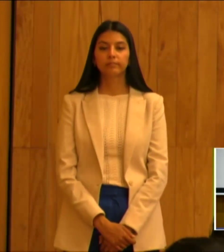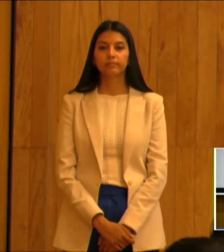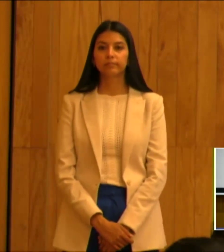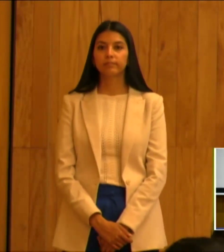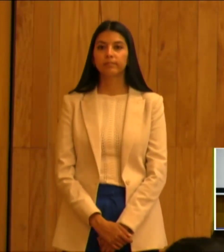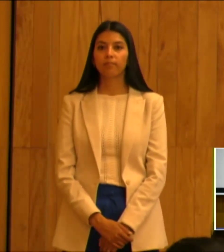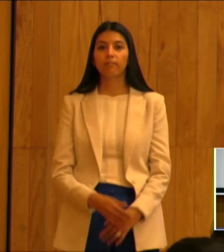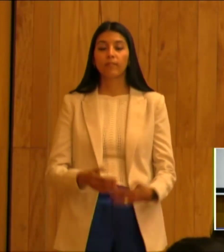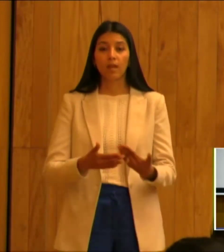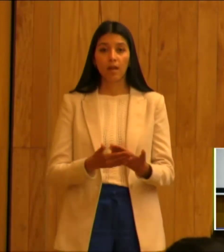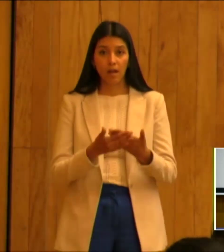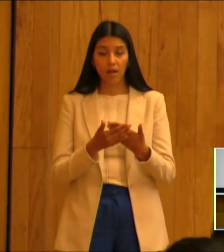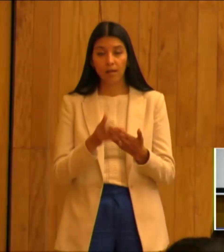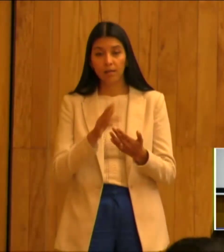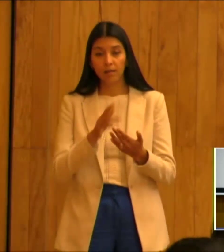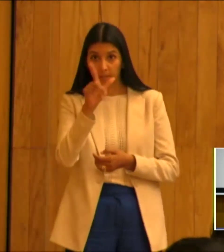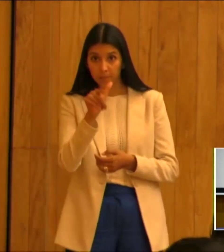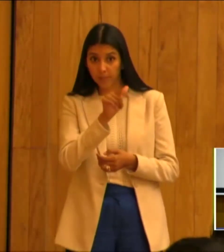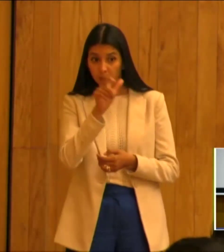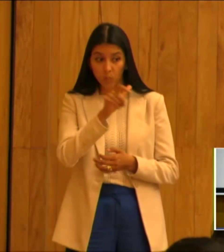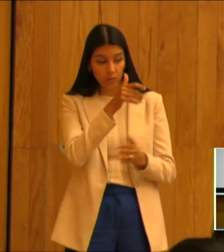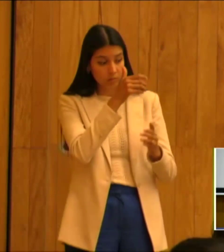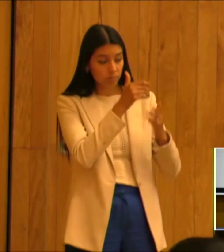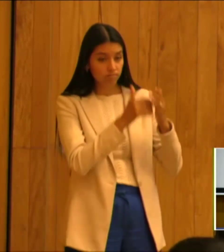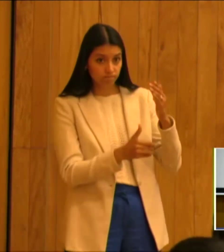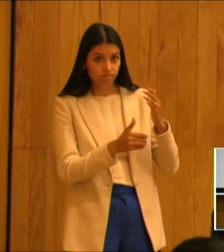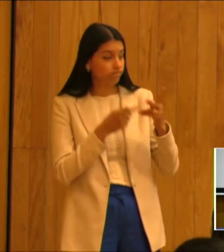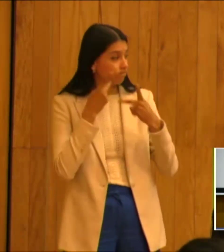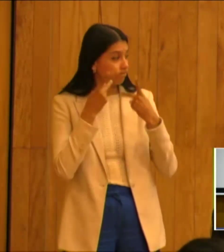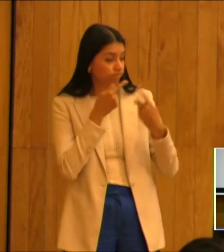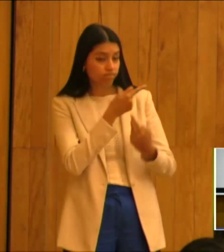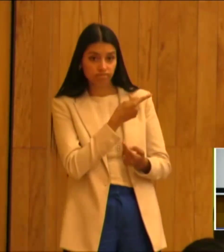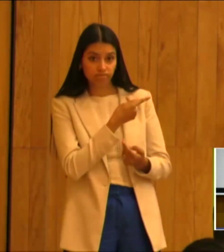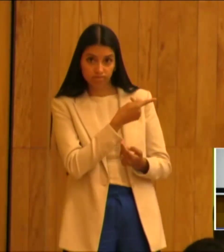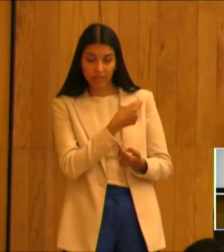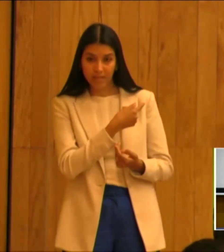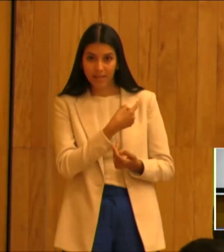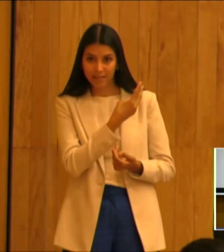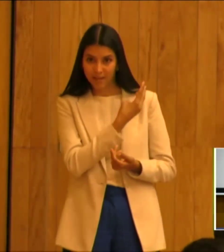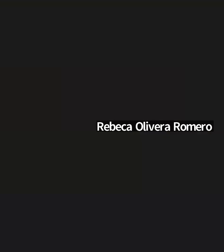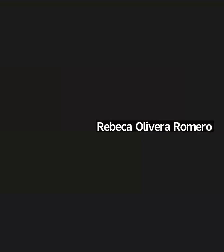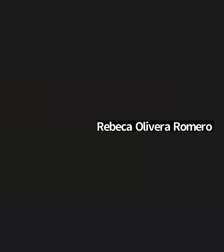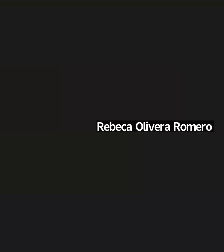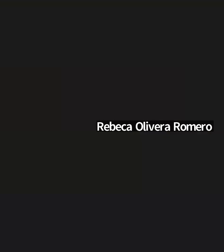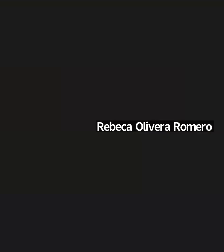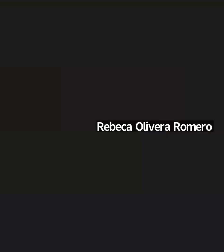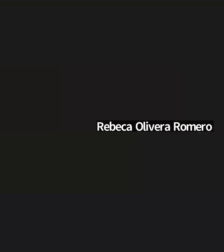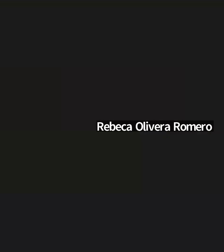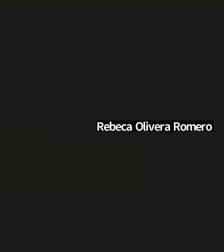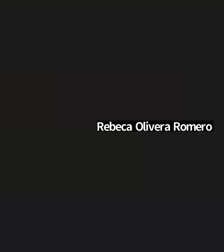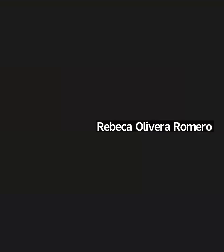Vamos a hacer un espacio al final de las presentaciones de las juezas para intervenciones del